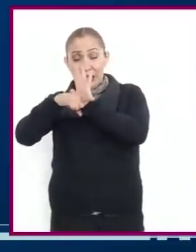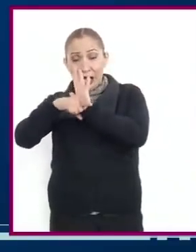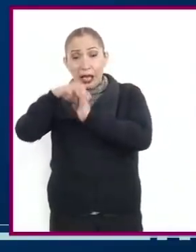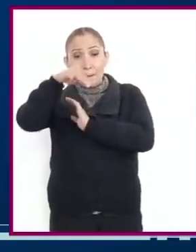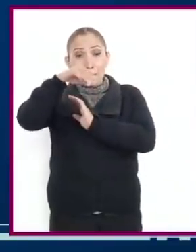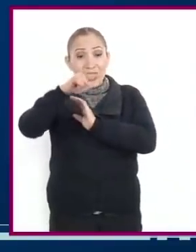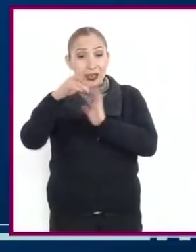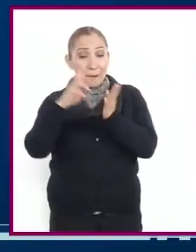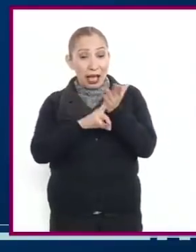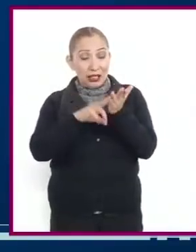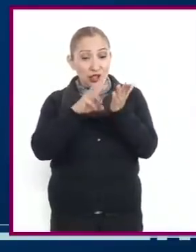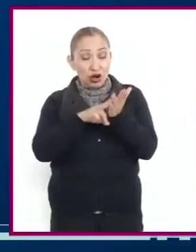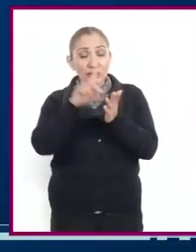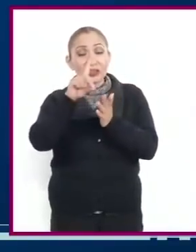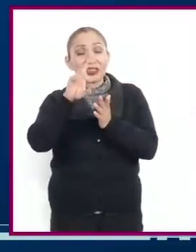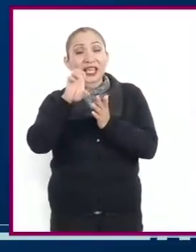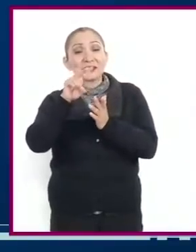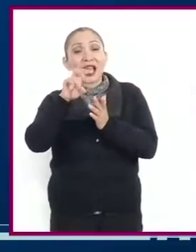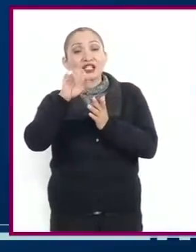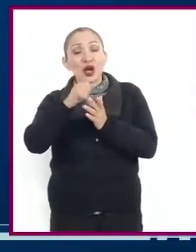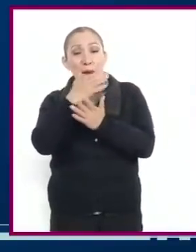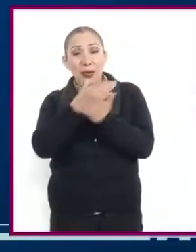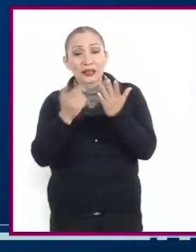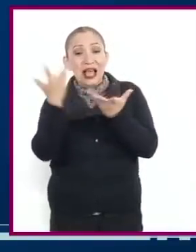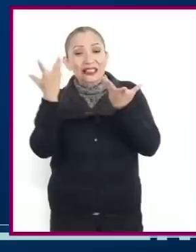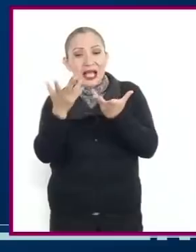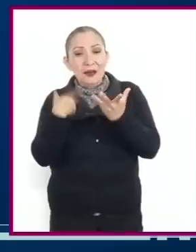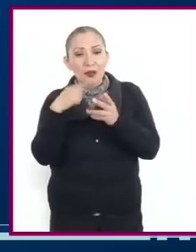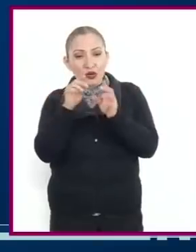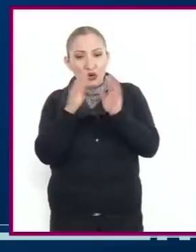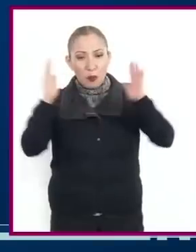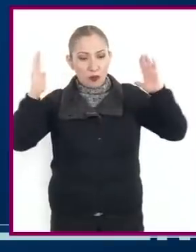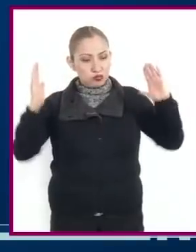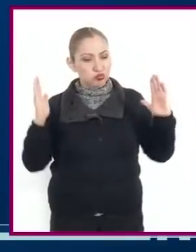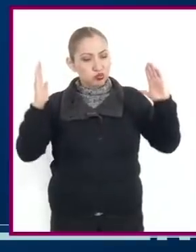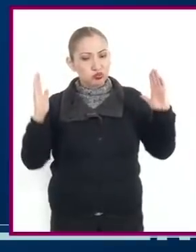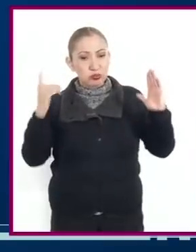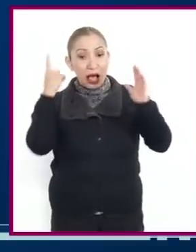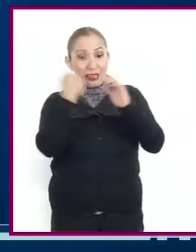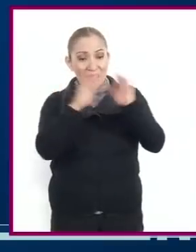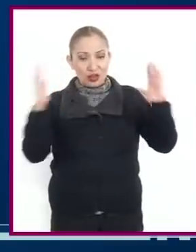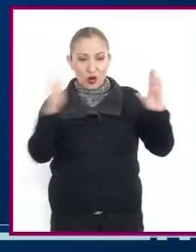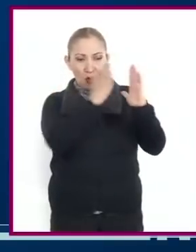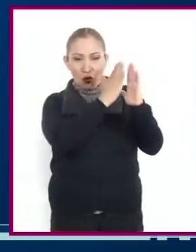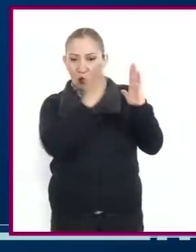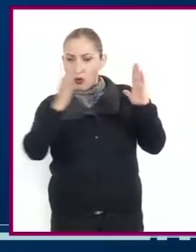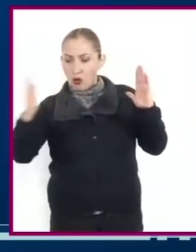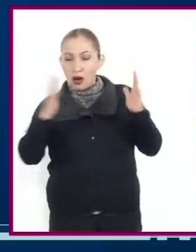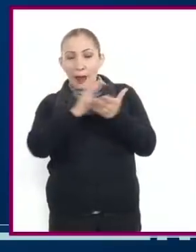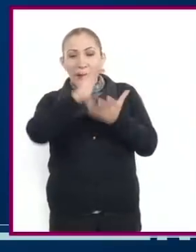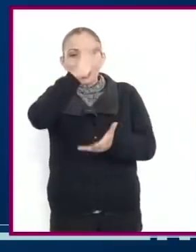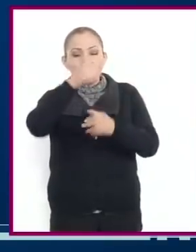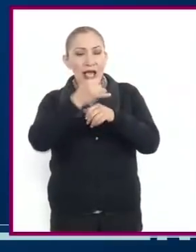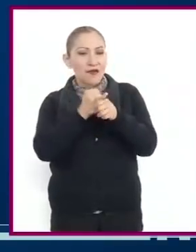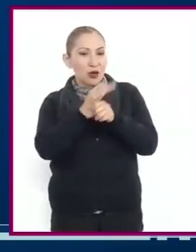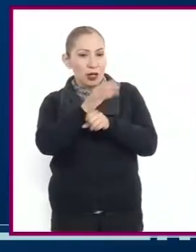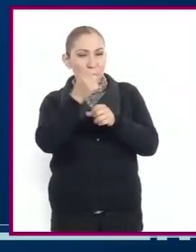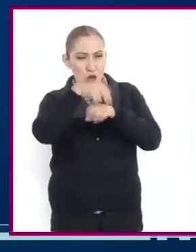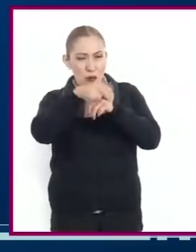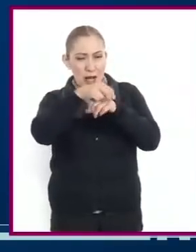la media el valor de la desviación media y construimos un intervalo, al interior de este estarán la mayoría de los